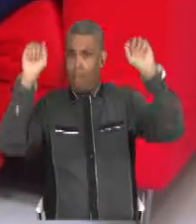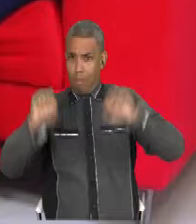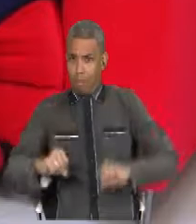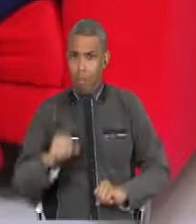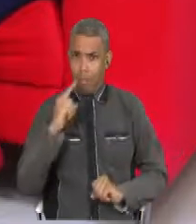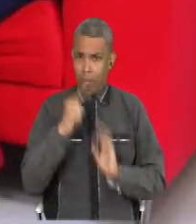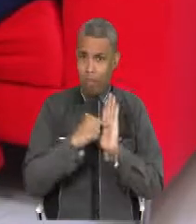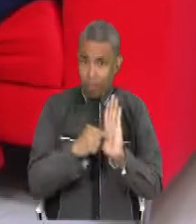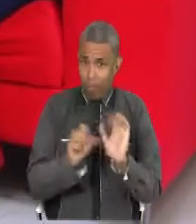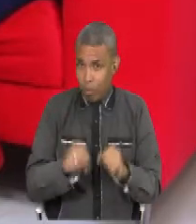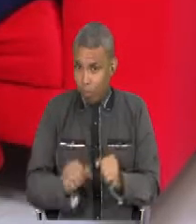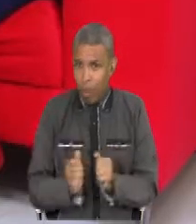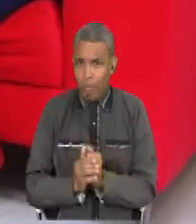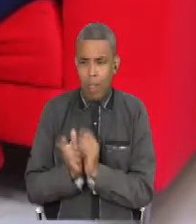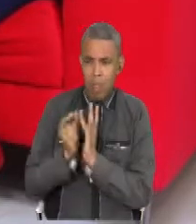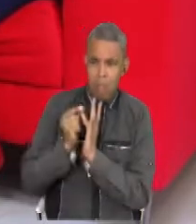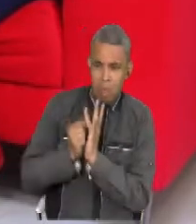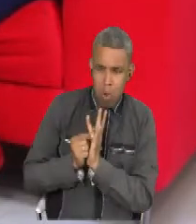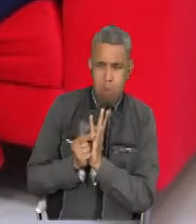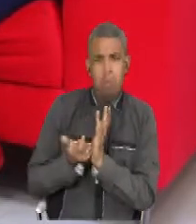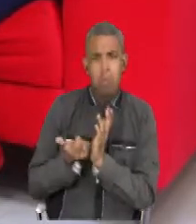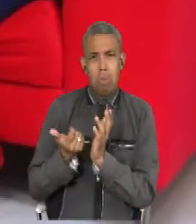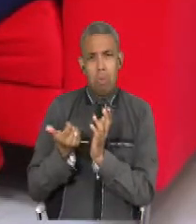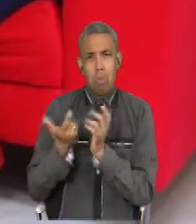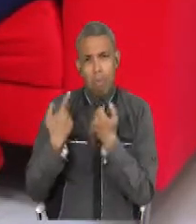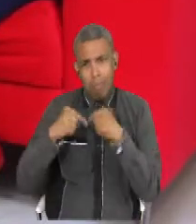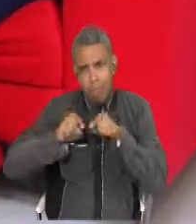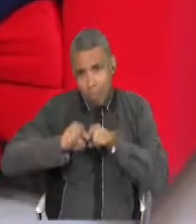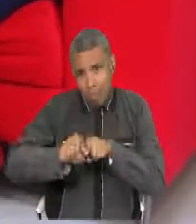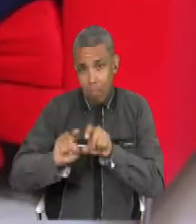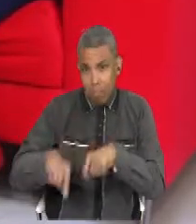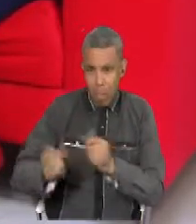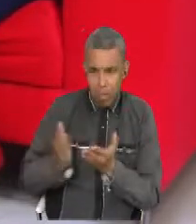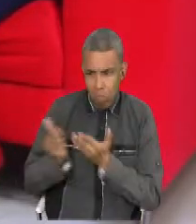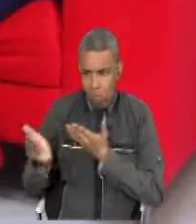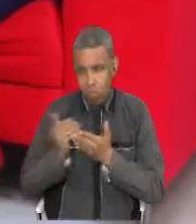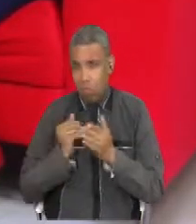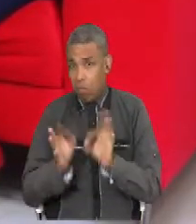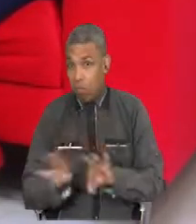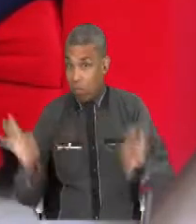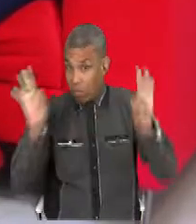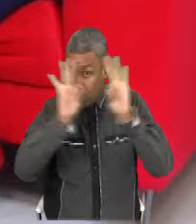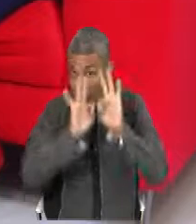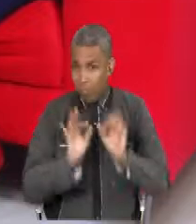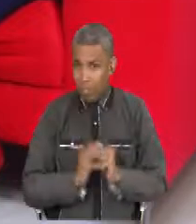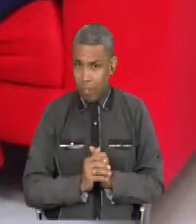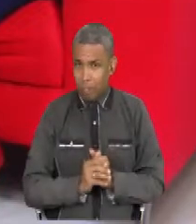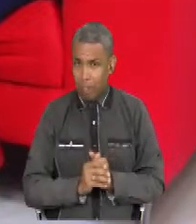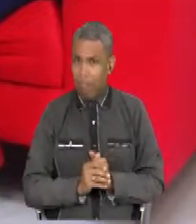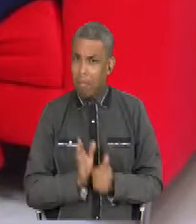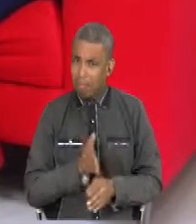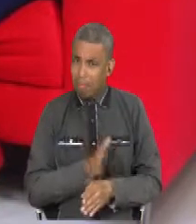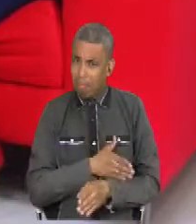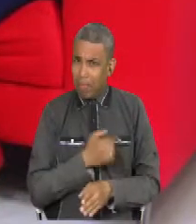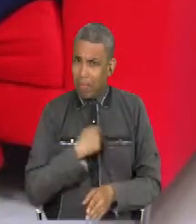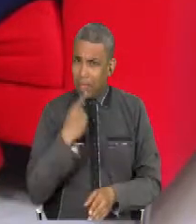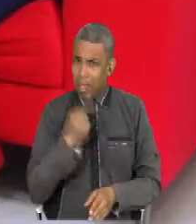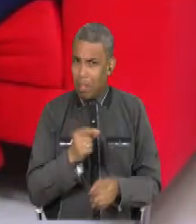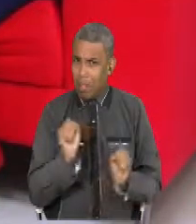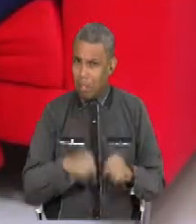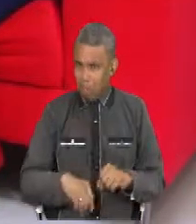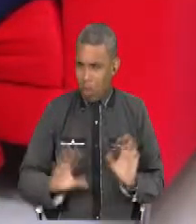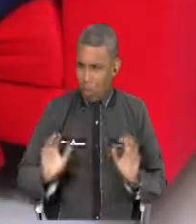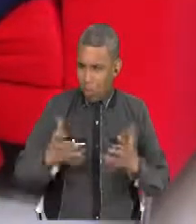confianza que tengamos con la pareja. Pero estas cositas son para desinhibirse totalmente, porque como les digo, con la pareja todo se